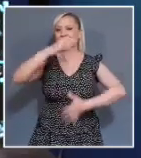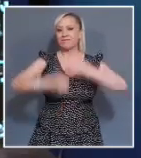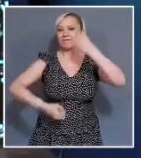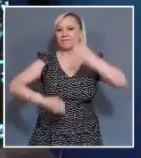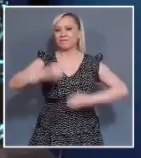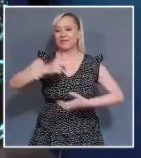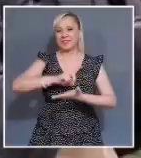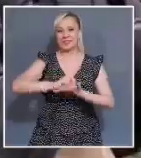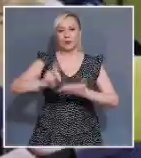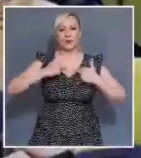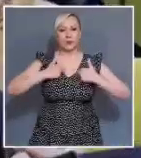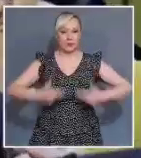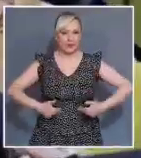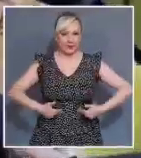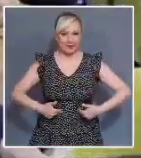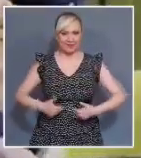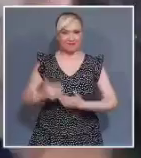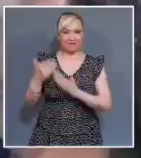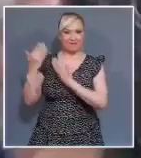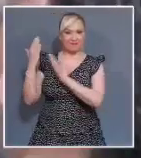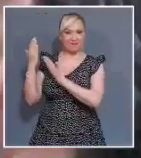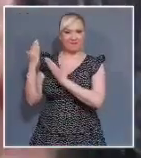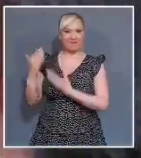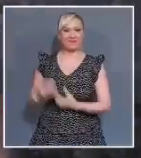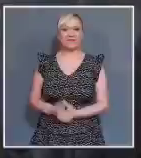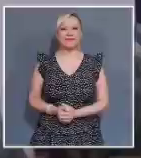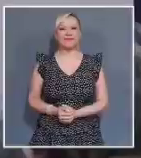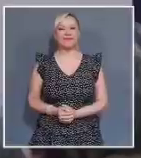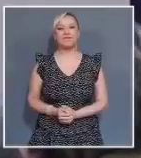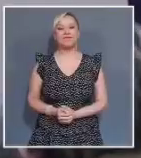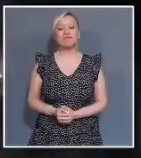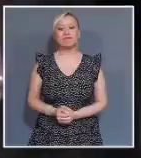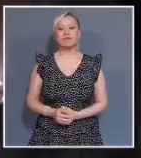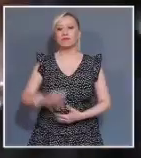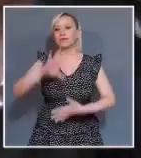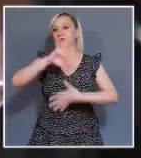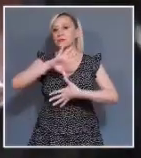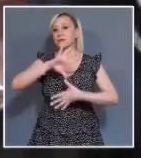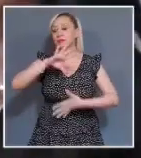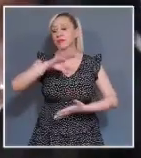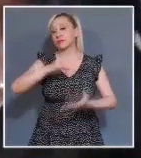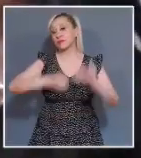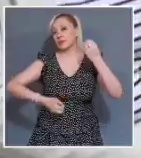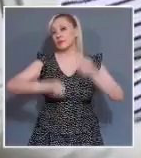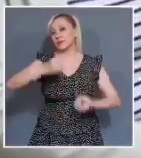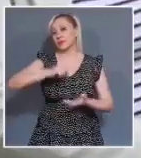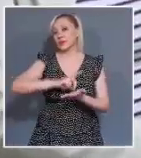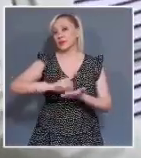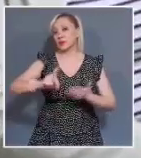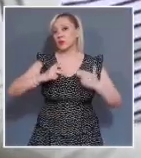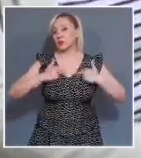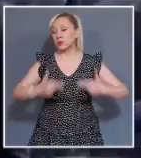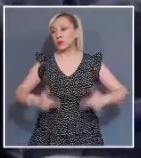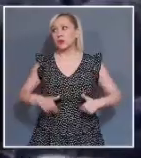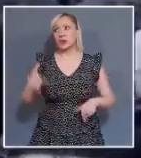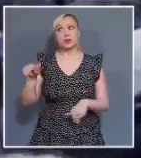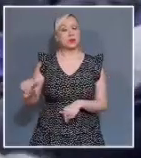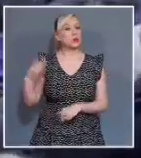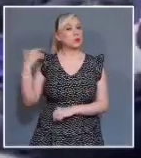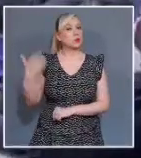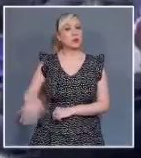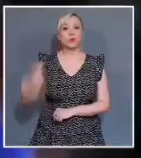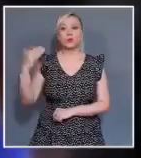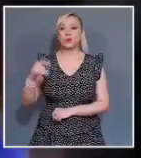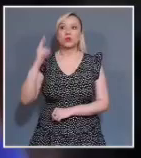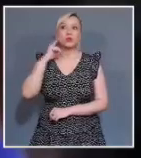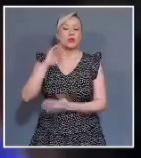Humanos. La Corte Interamericana de Derechos Humanos se ha convertido en una institución de la cual ya no